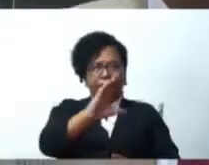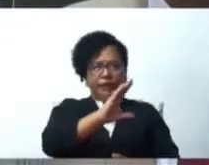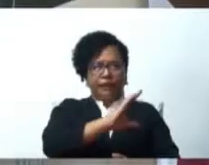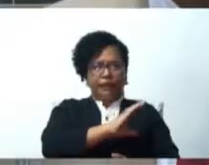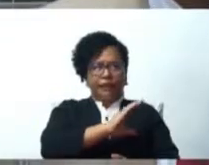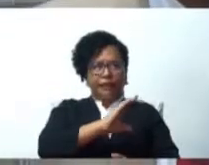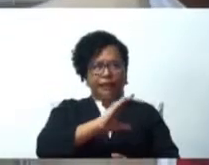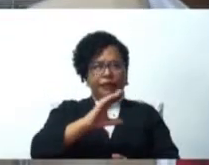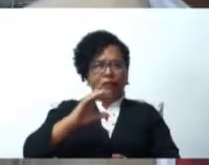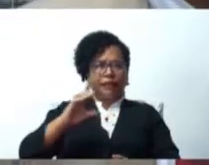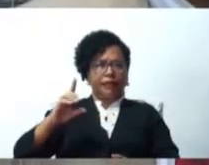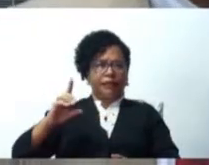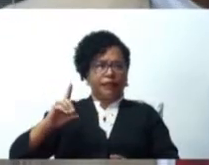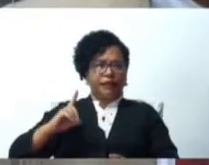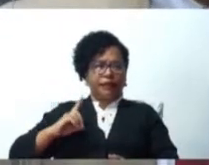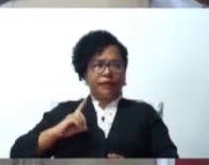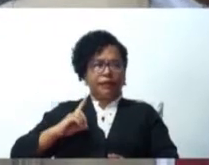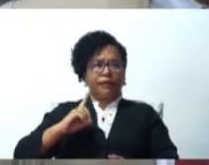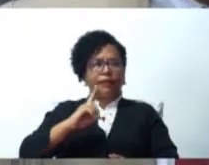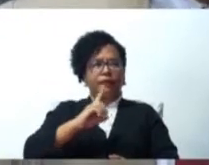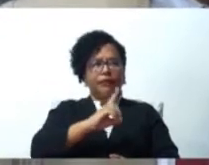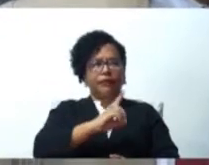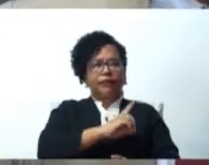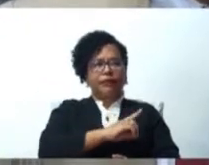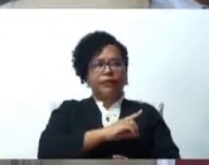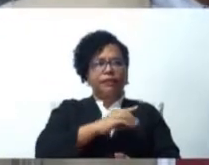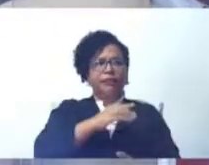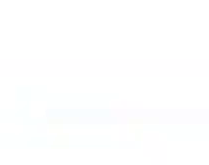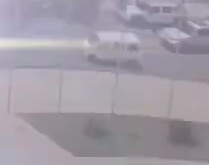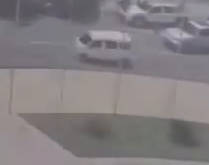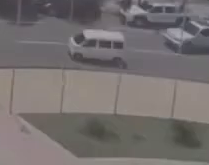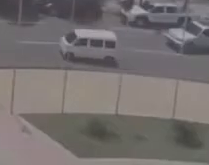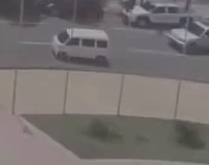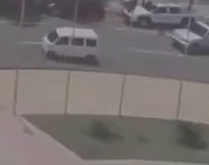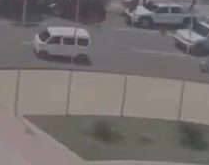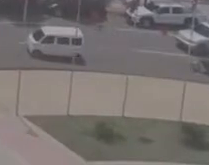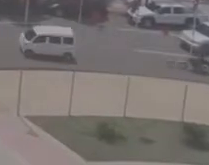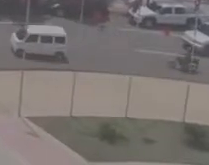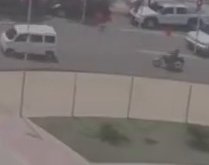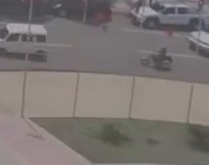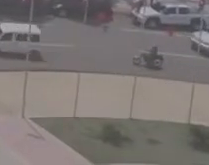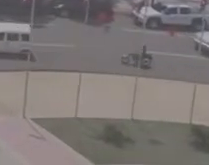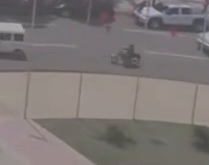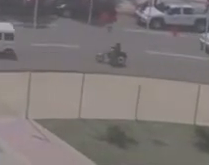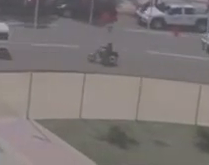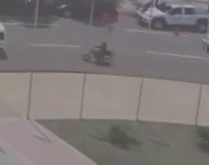esposo fallecido, diputado José Francisco López Chávez. Cámara de